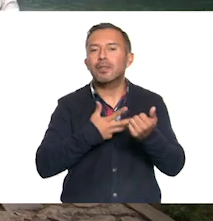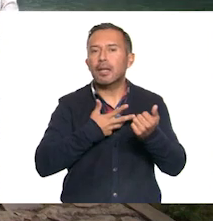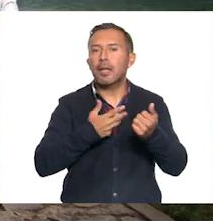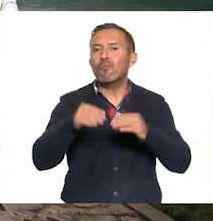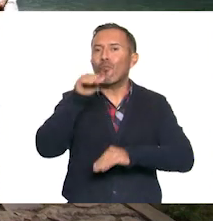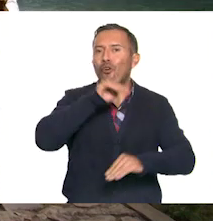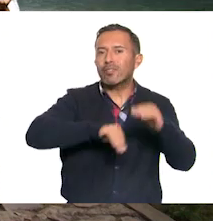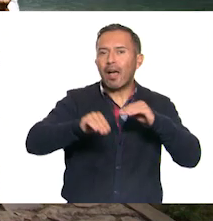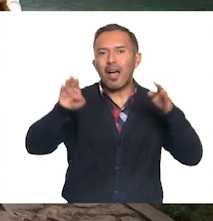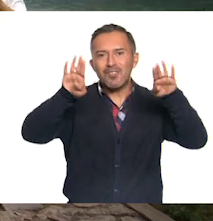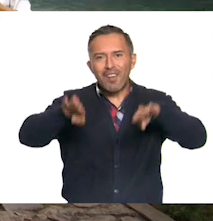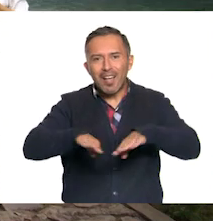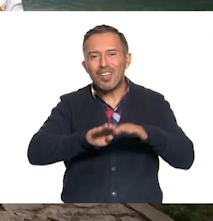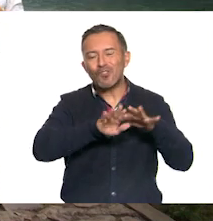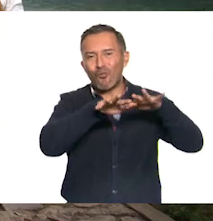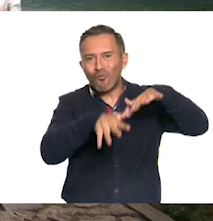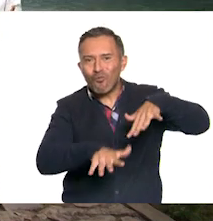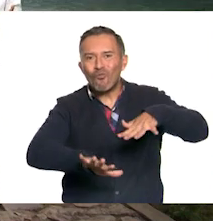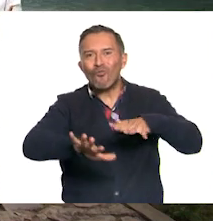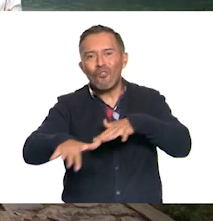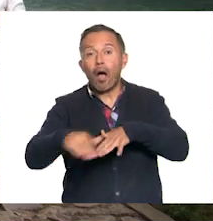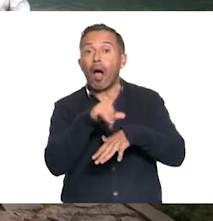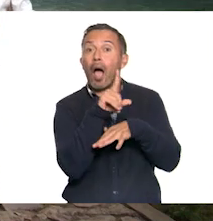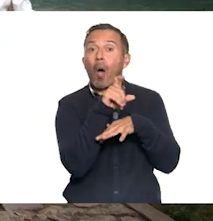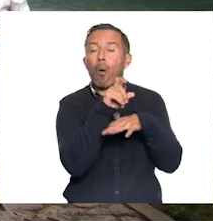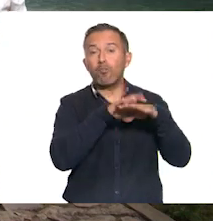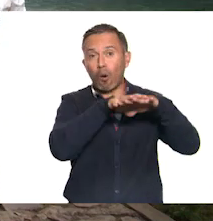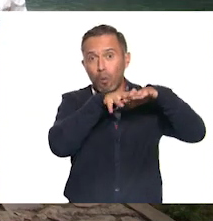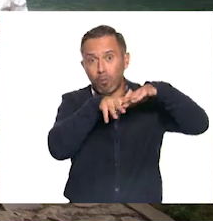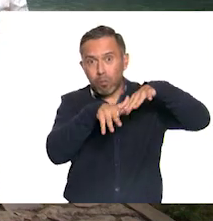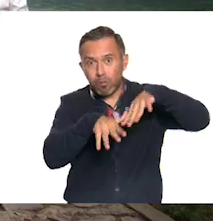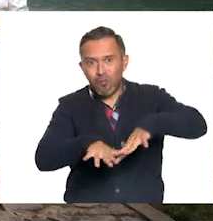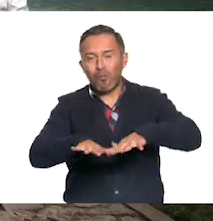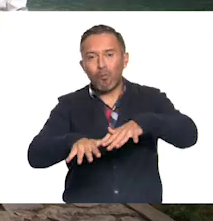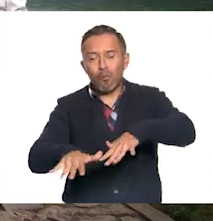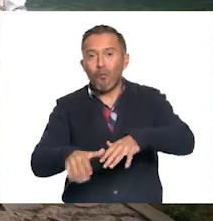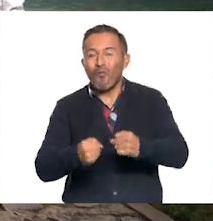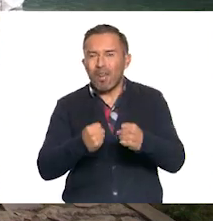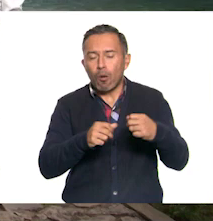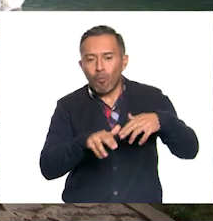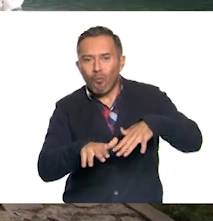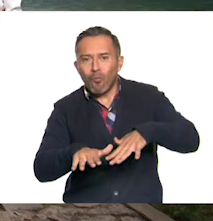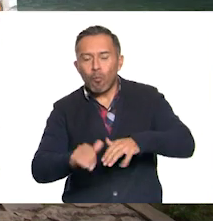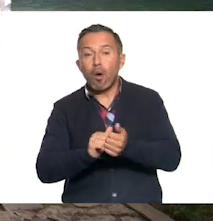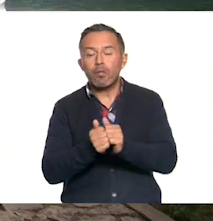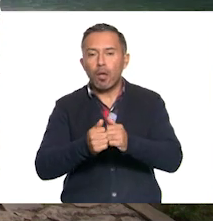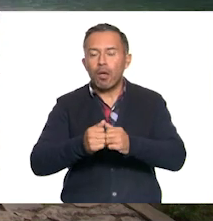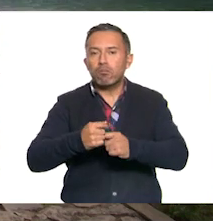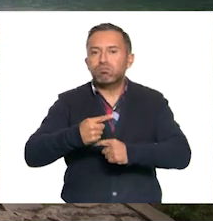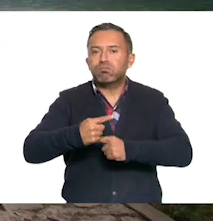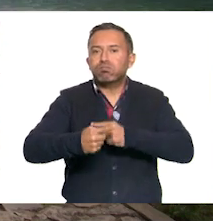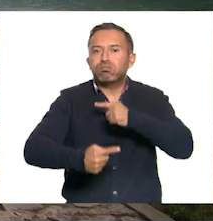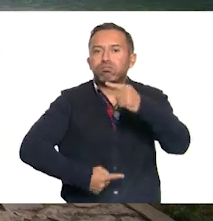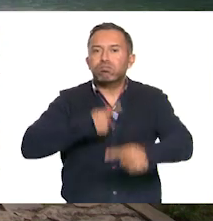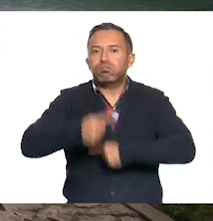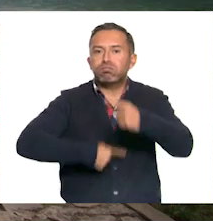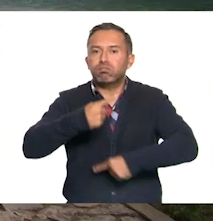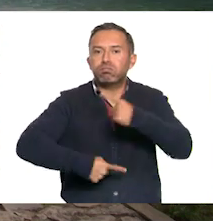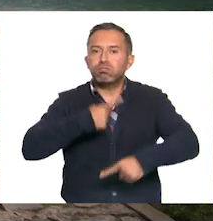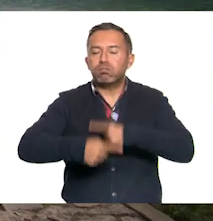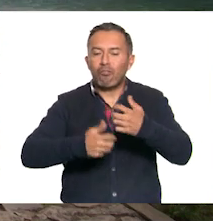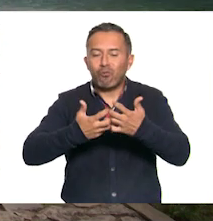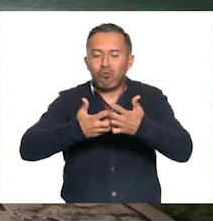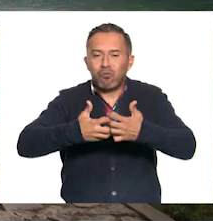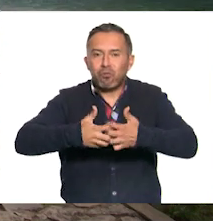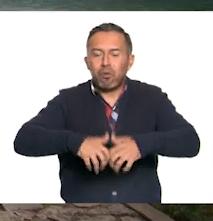por lo que se cuenta con el agua y la caída necesaria para hacer girar las turbinas, Larisa. Maestra, es impresionante la